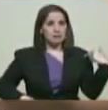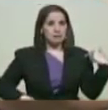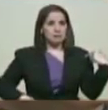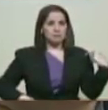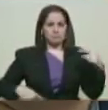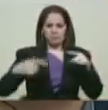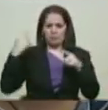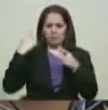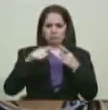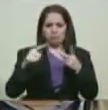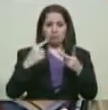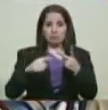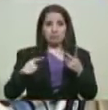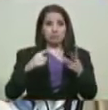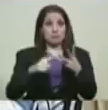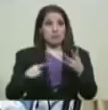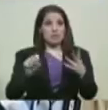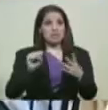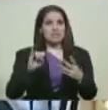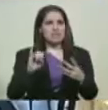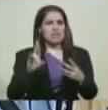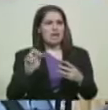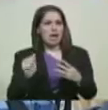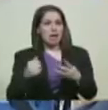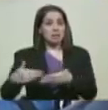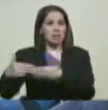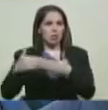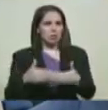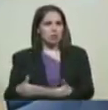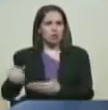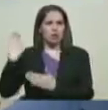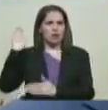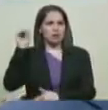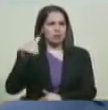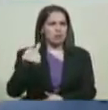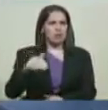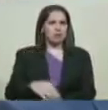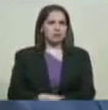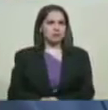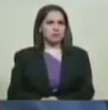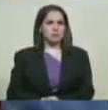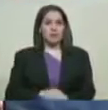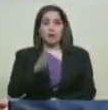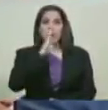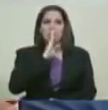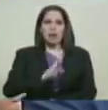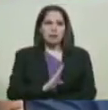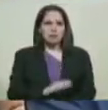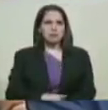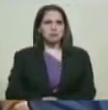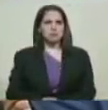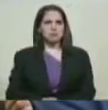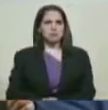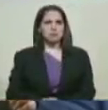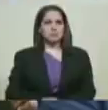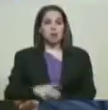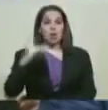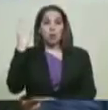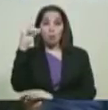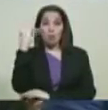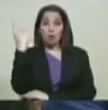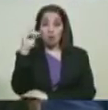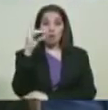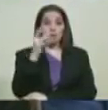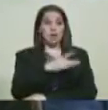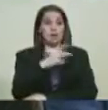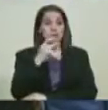Filipinas, Siria, Estados Unidos, Argentina, Brasil, Bolivia,